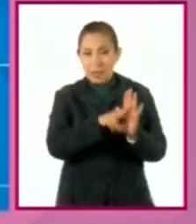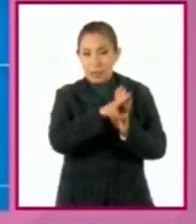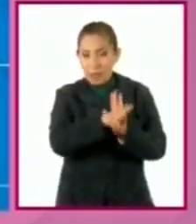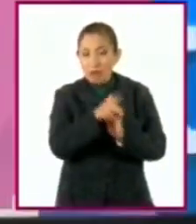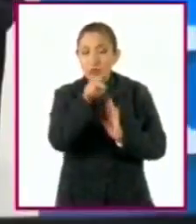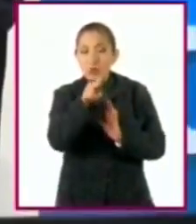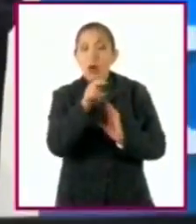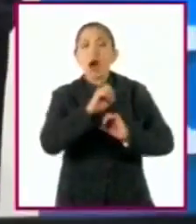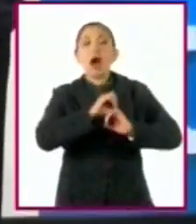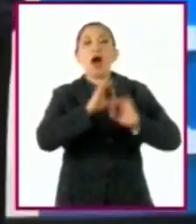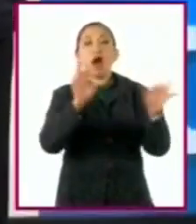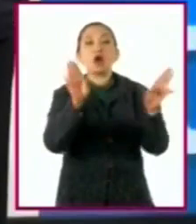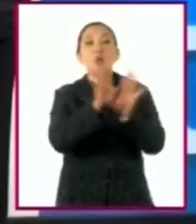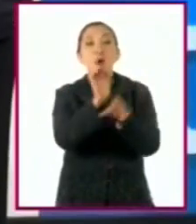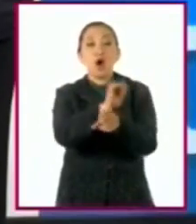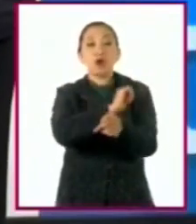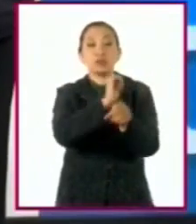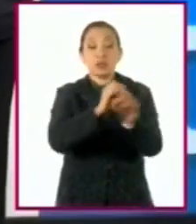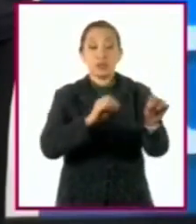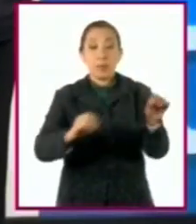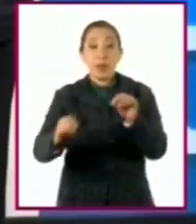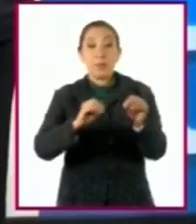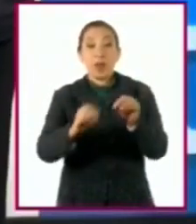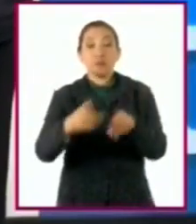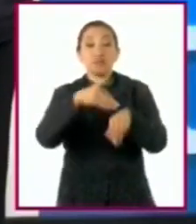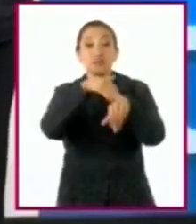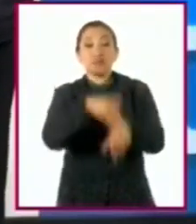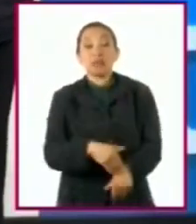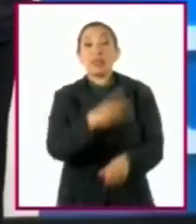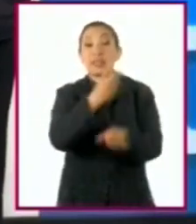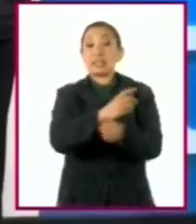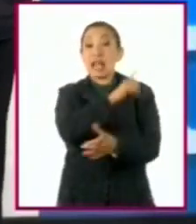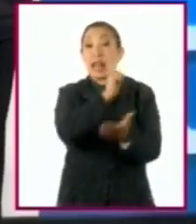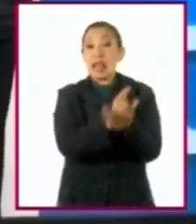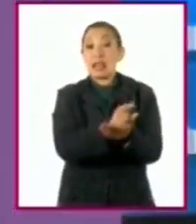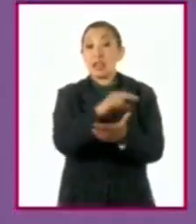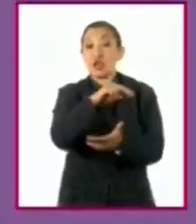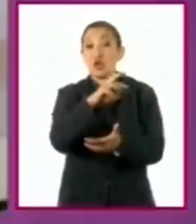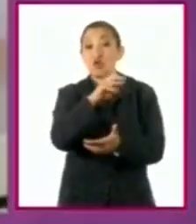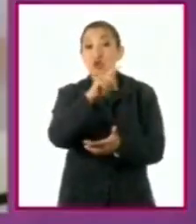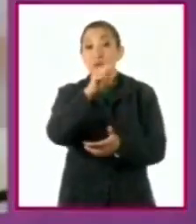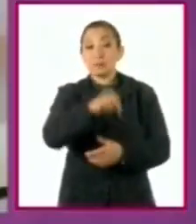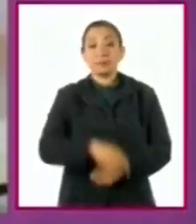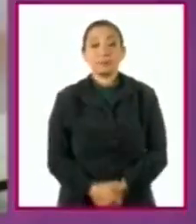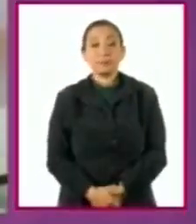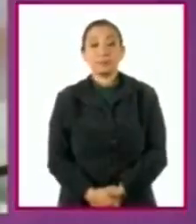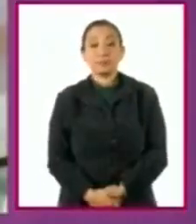donde veremos cómo el carrito se mueve obedeciendo a la tercera ley de Newton.